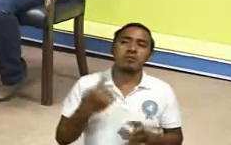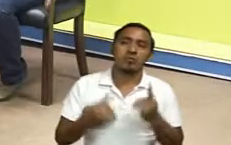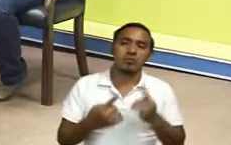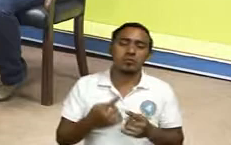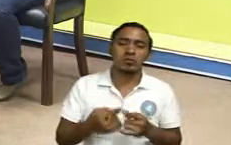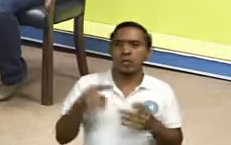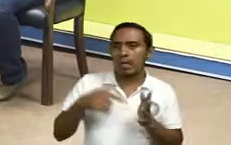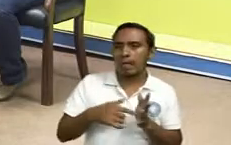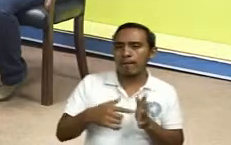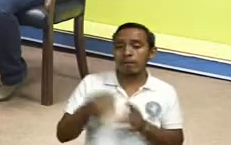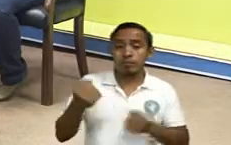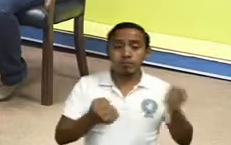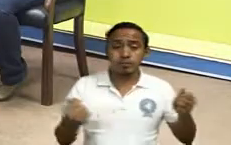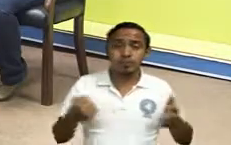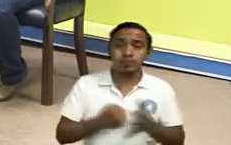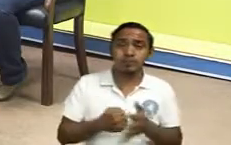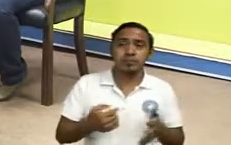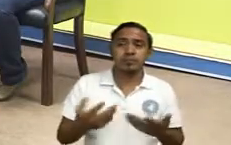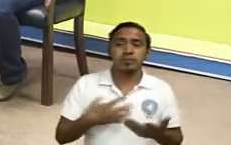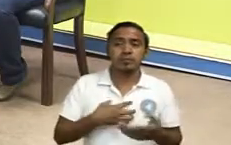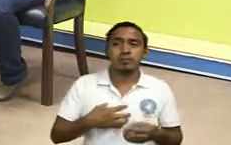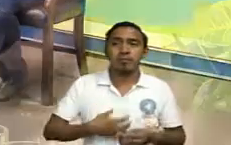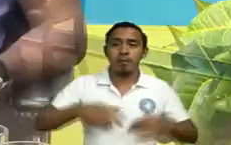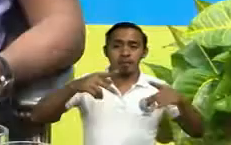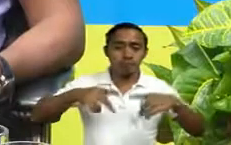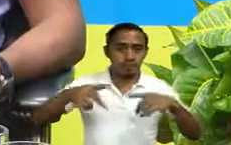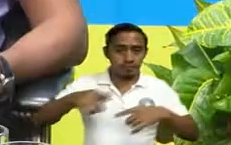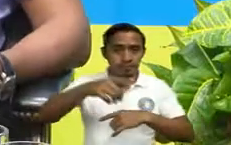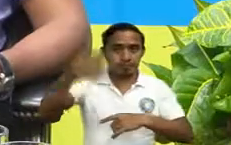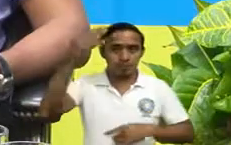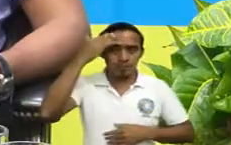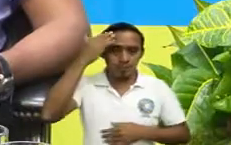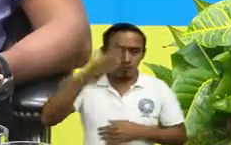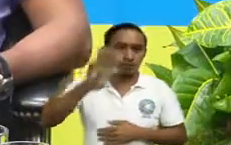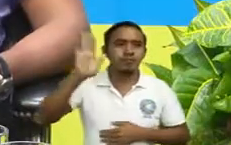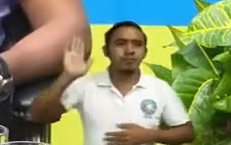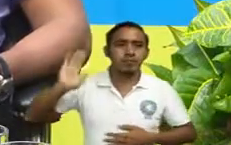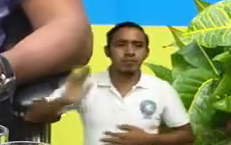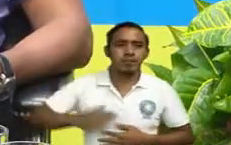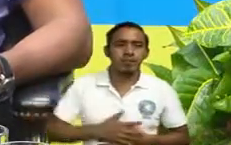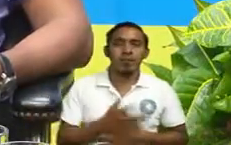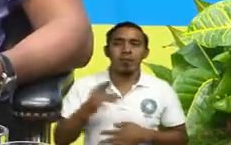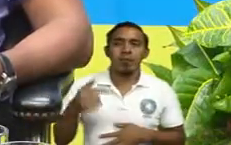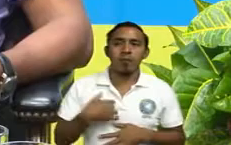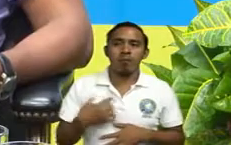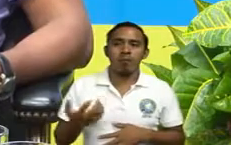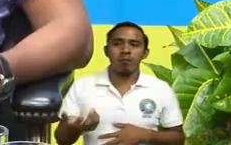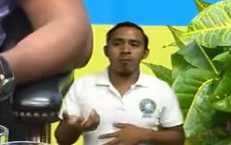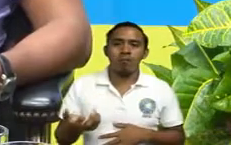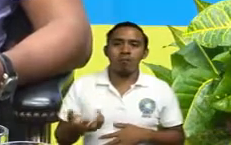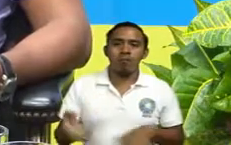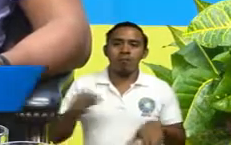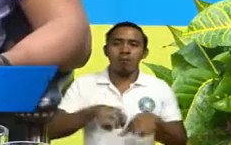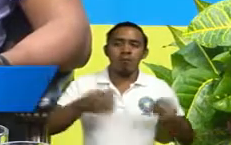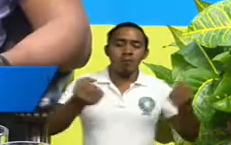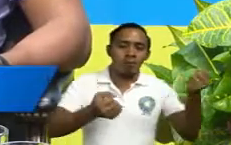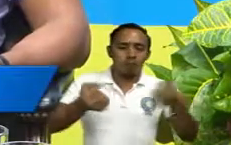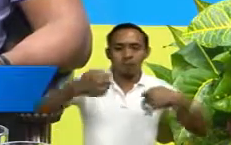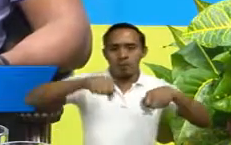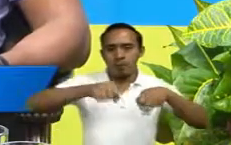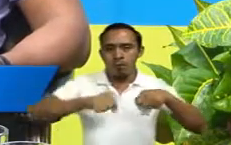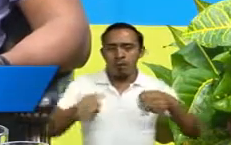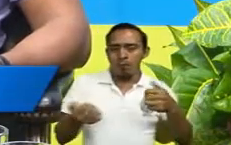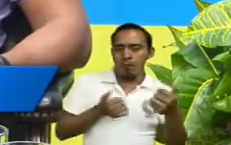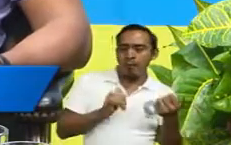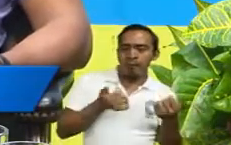los accidentes de tránsito? Hablemos de esto para que la población tome conciencia al momento de manejar en estado